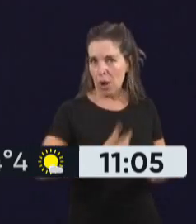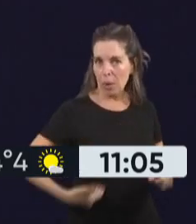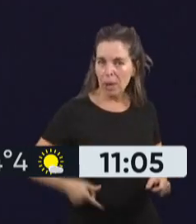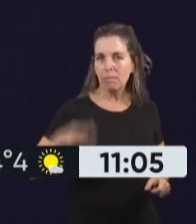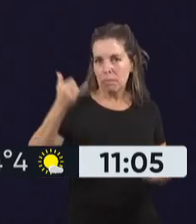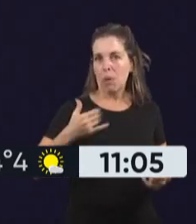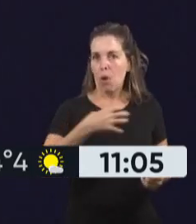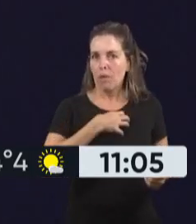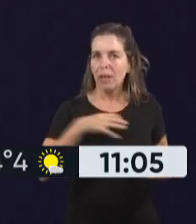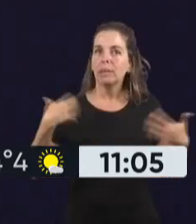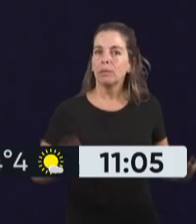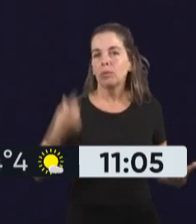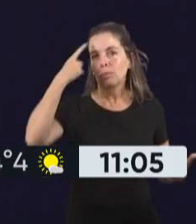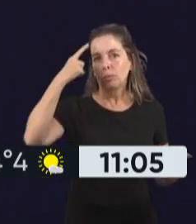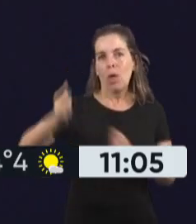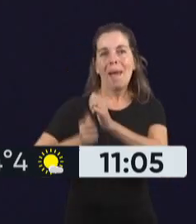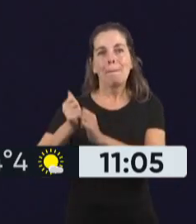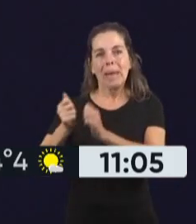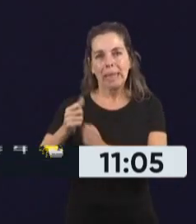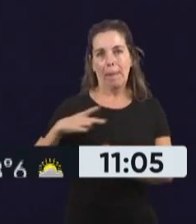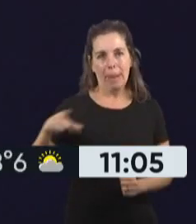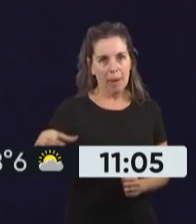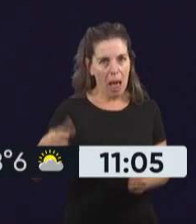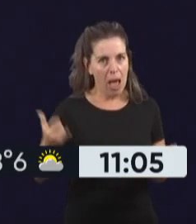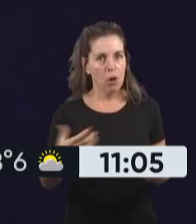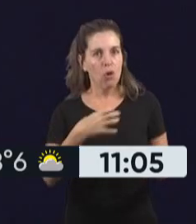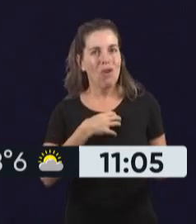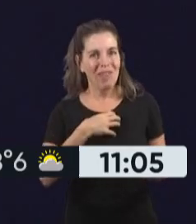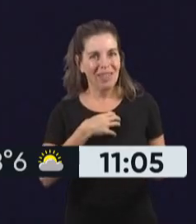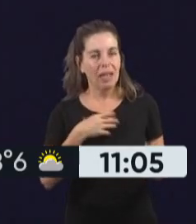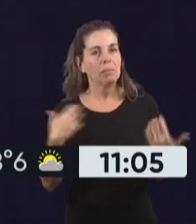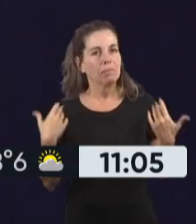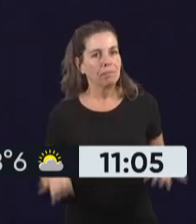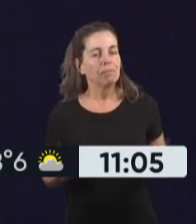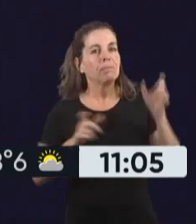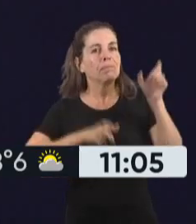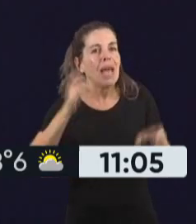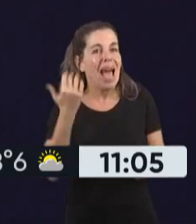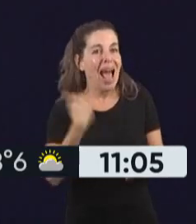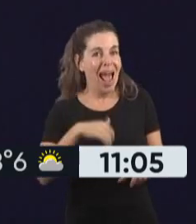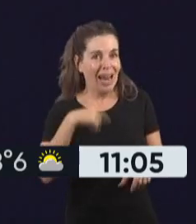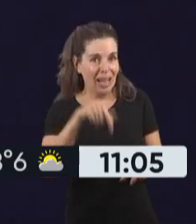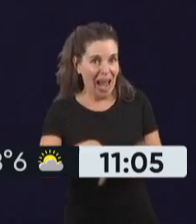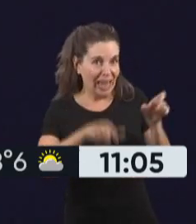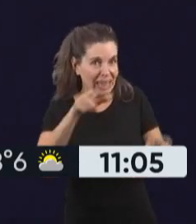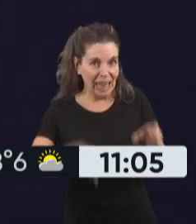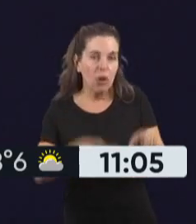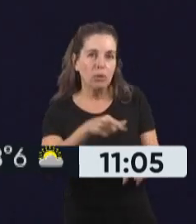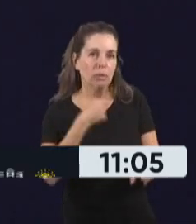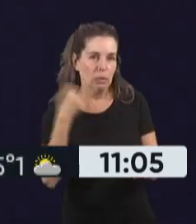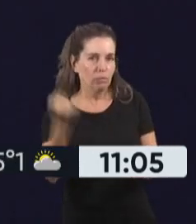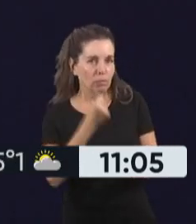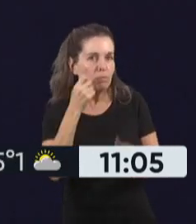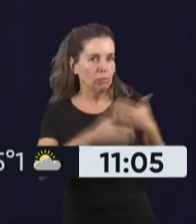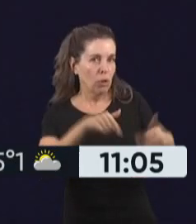del país y apuestan por aquellos argentinos que efectivamente quieran salir adelante, así que durante el día de hoy van a tener